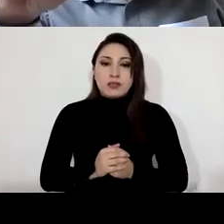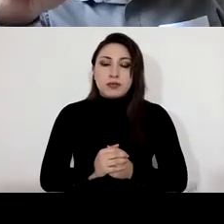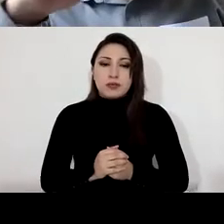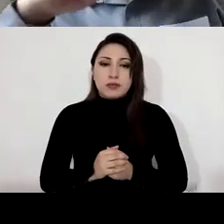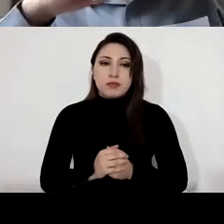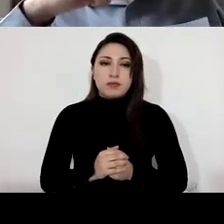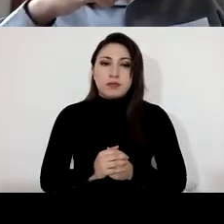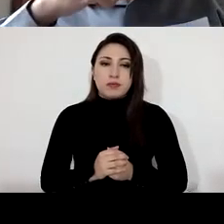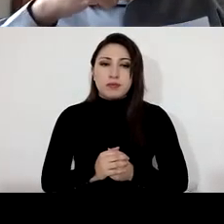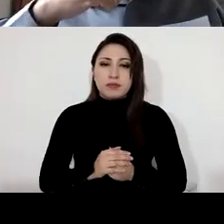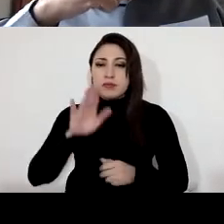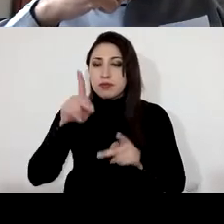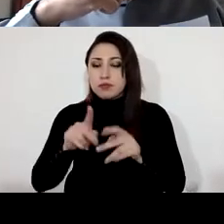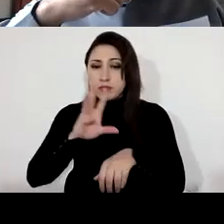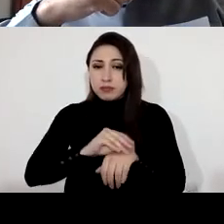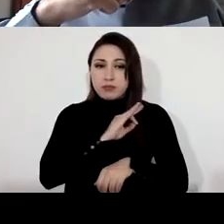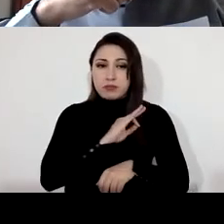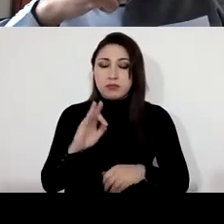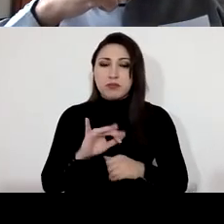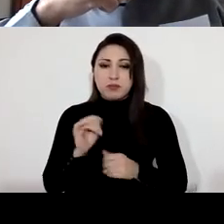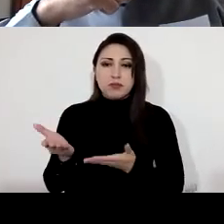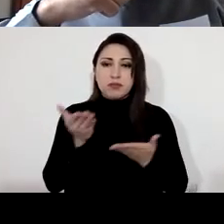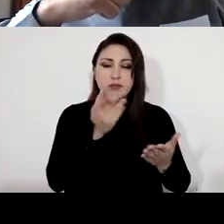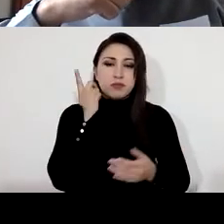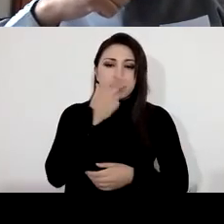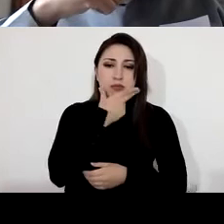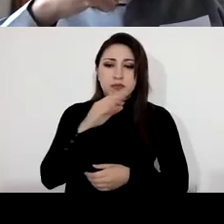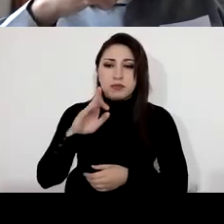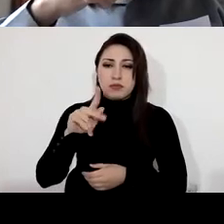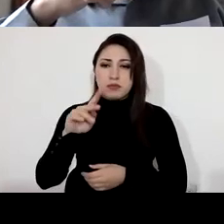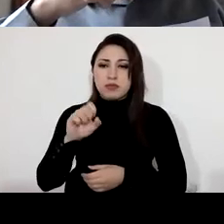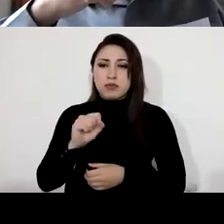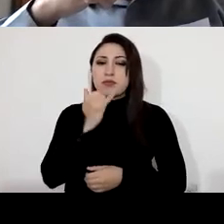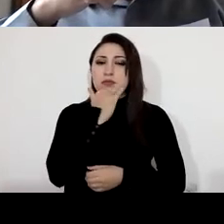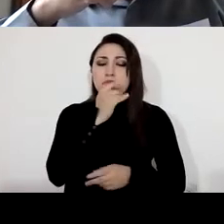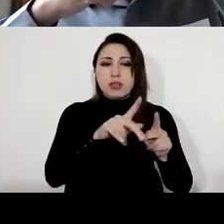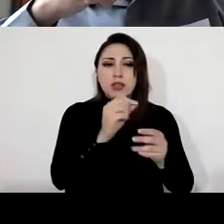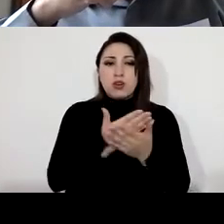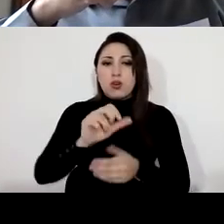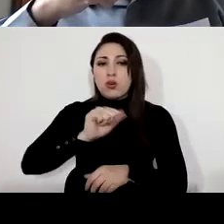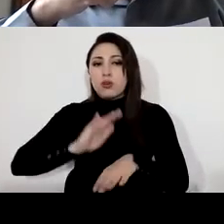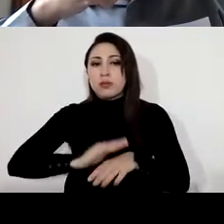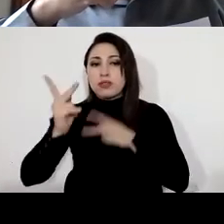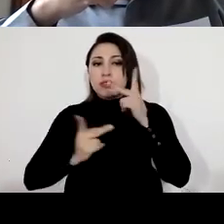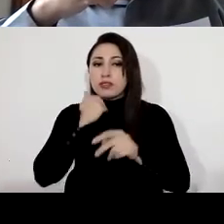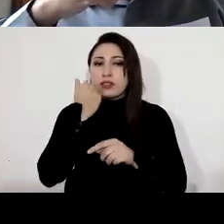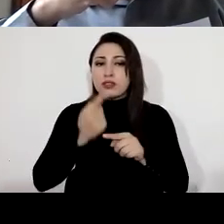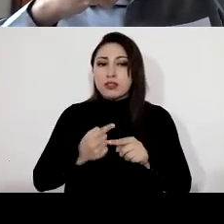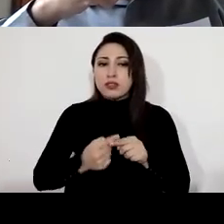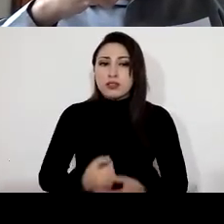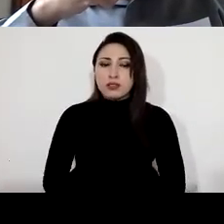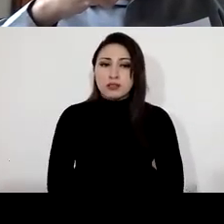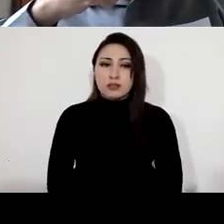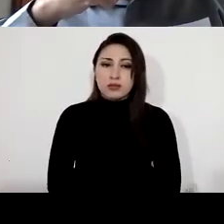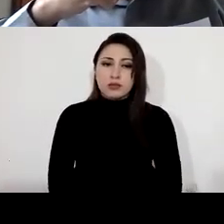¿Permite, presidente? Por supuesto, diputado Fuentes, tiene el uso de la palabra. Permítanme, ¿alguna otra persona tuviera alguna consideración para hacer